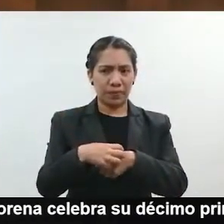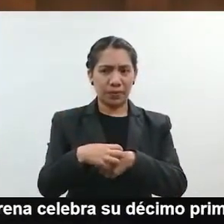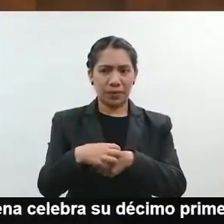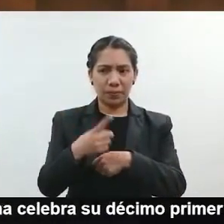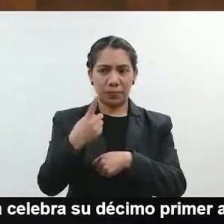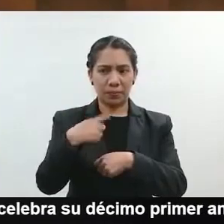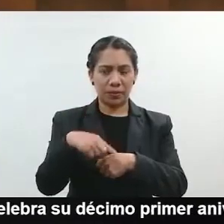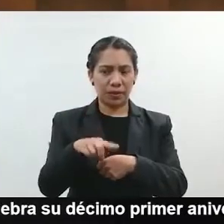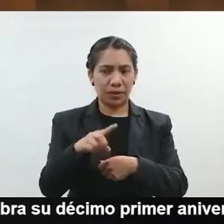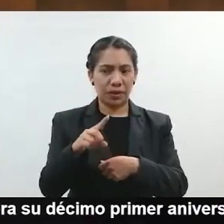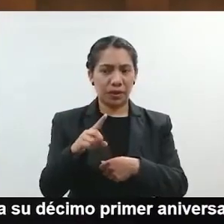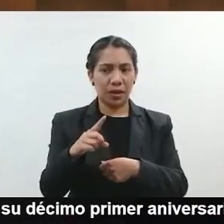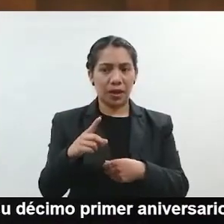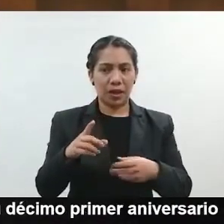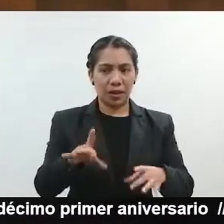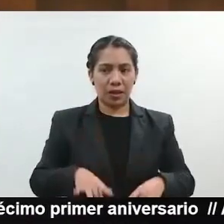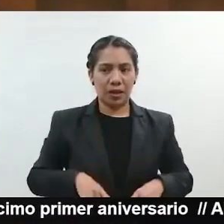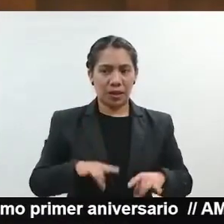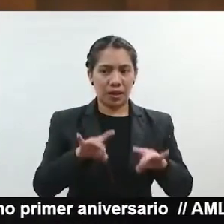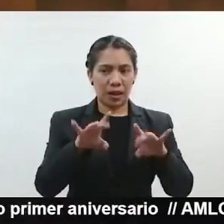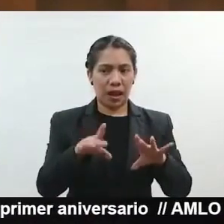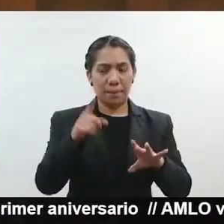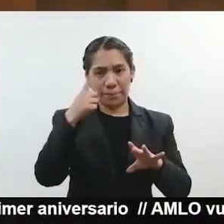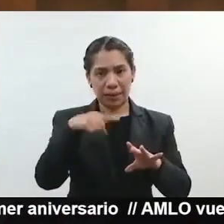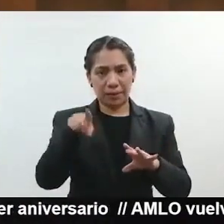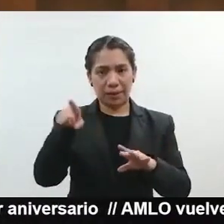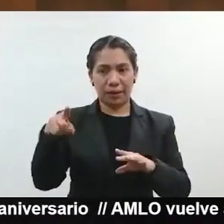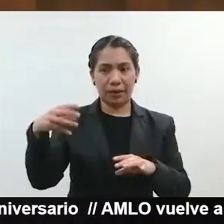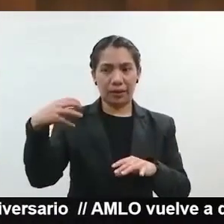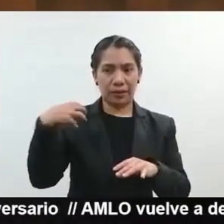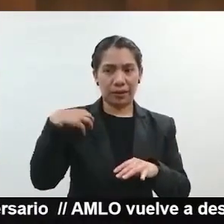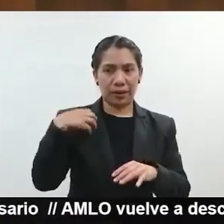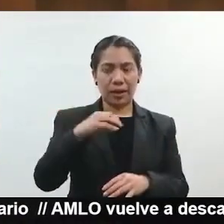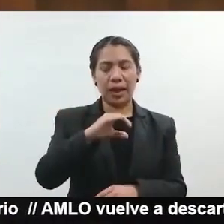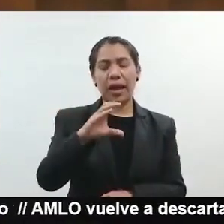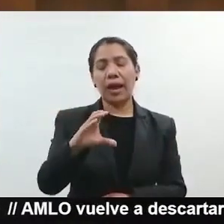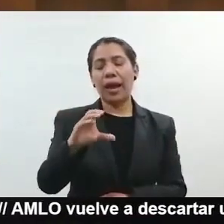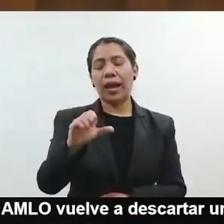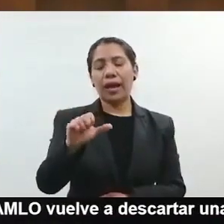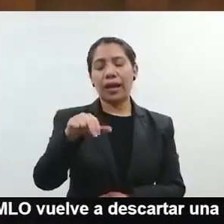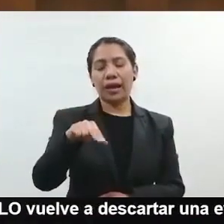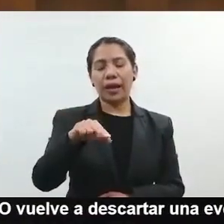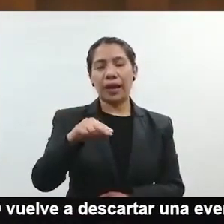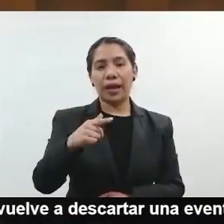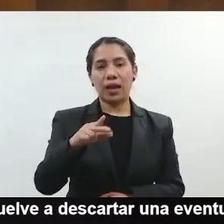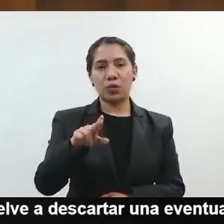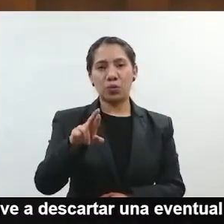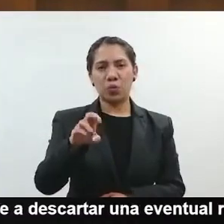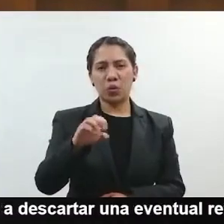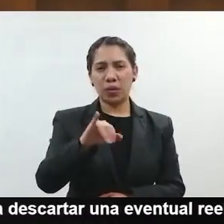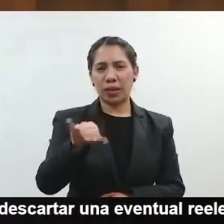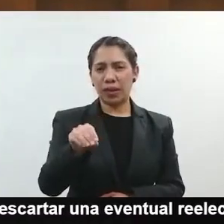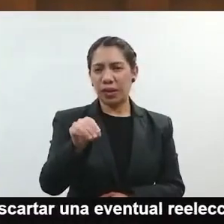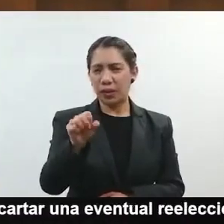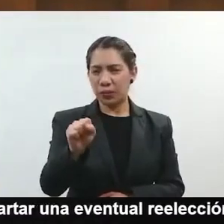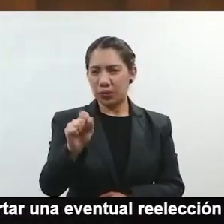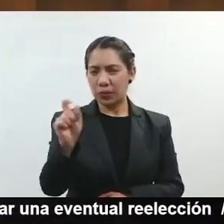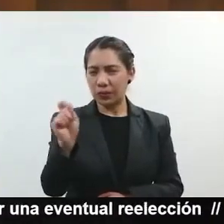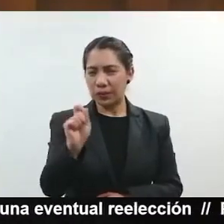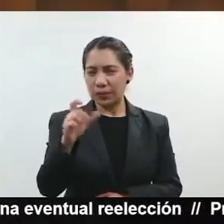teniente. Creo que cangrejos es una expresión que tiene otras interpretaciones.